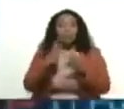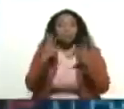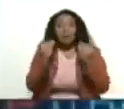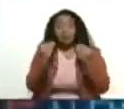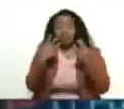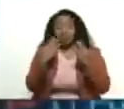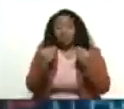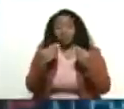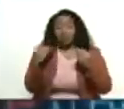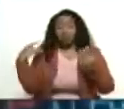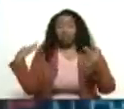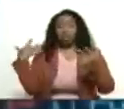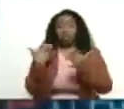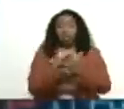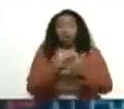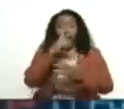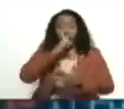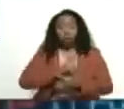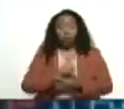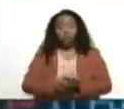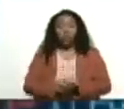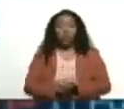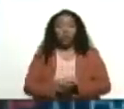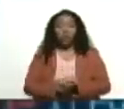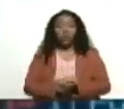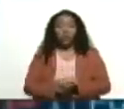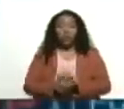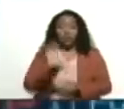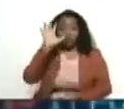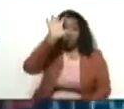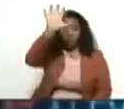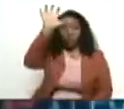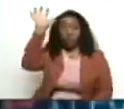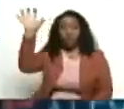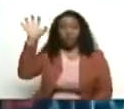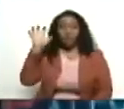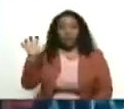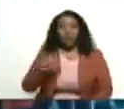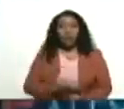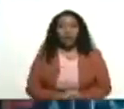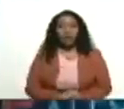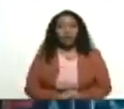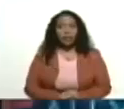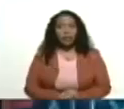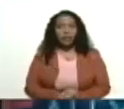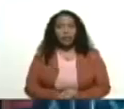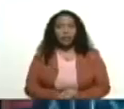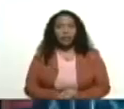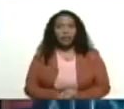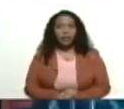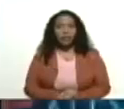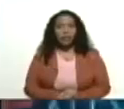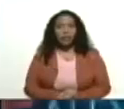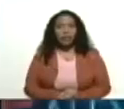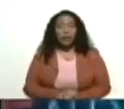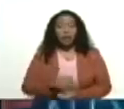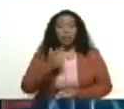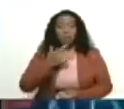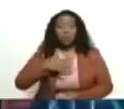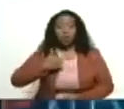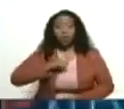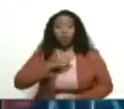bastantes cientos de años, los países empezaron a decir, podemos estar en